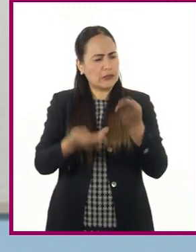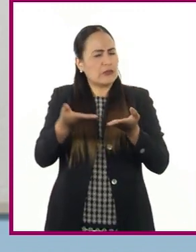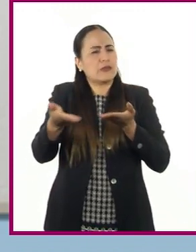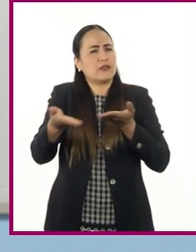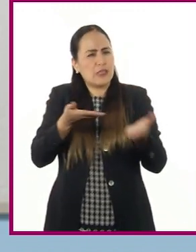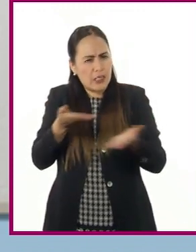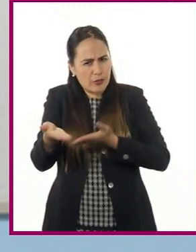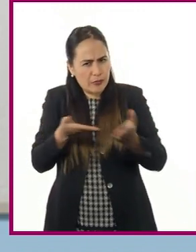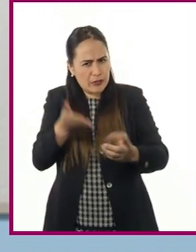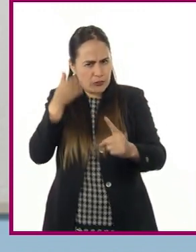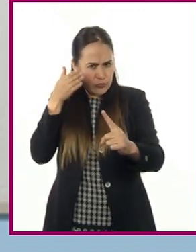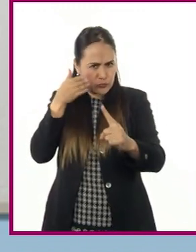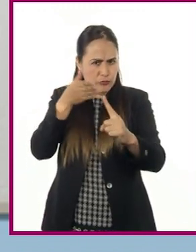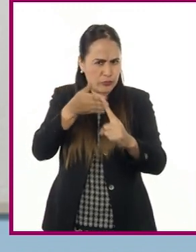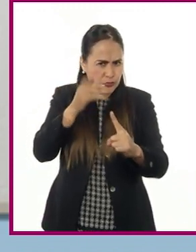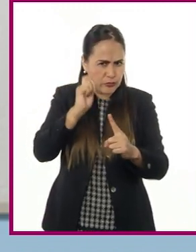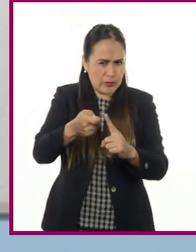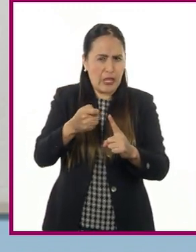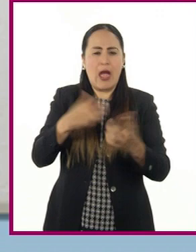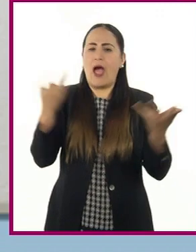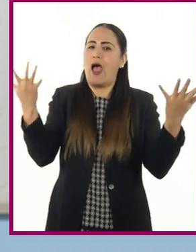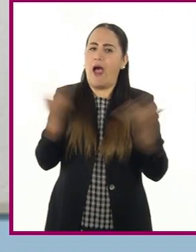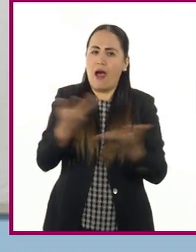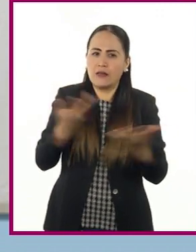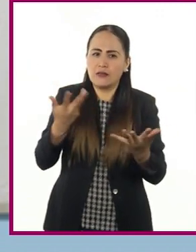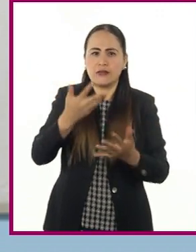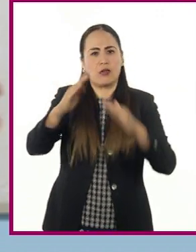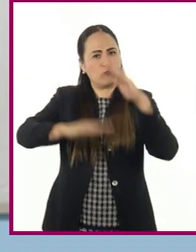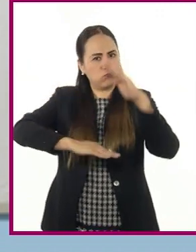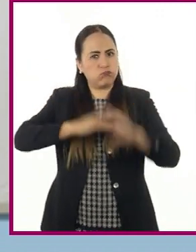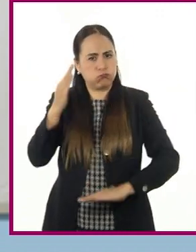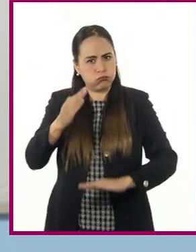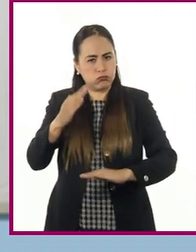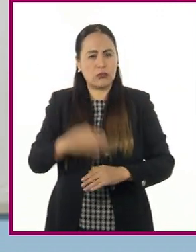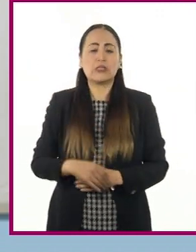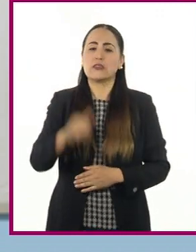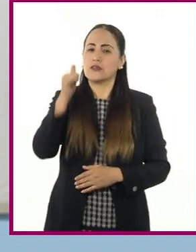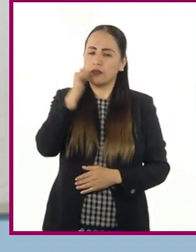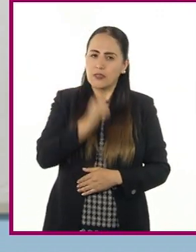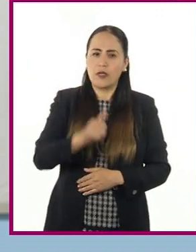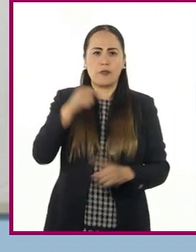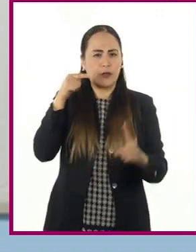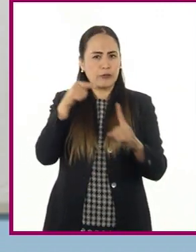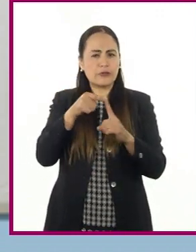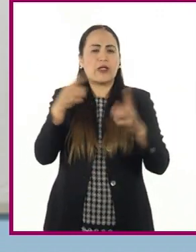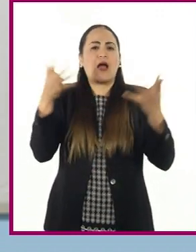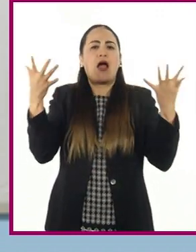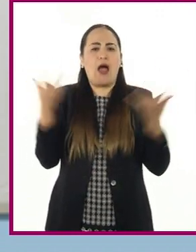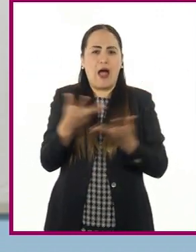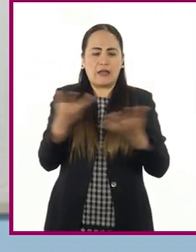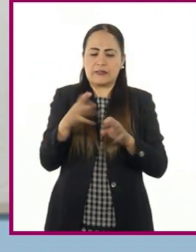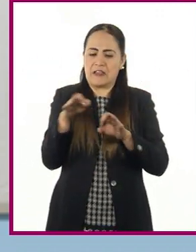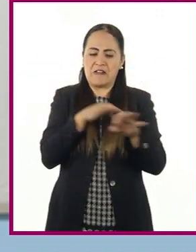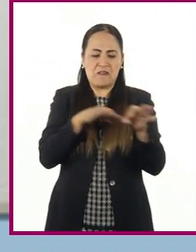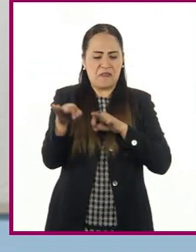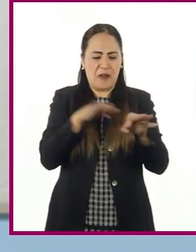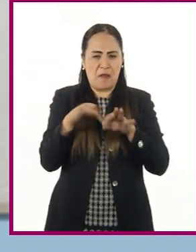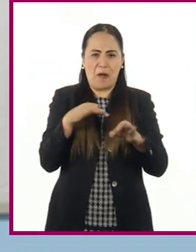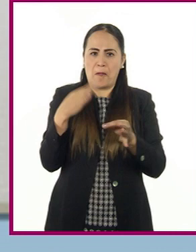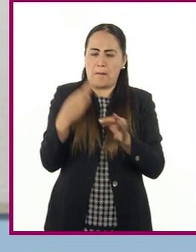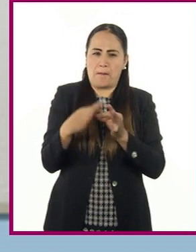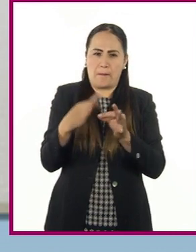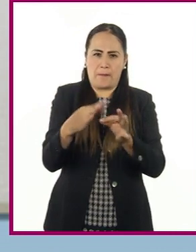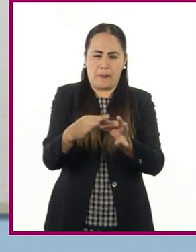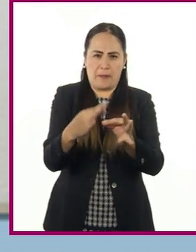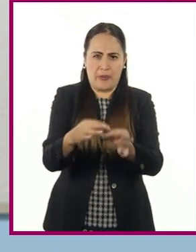servicio orientada al logro de resultados, procurando en todo momento un mejor desempeño de sus funciones, a fin